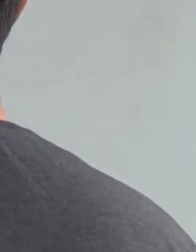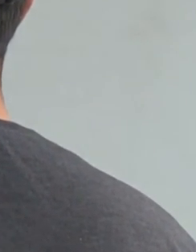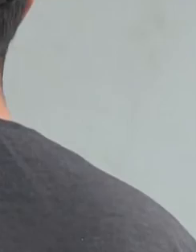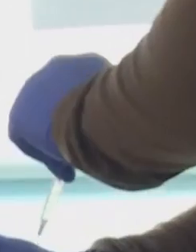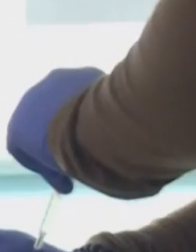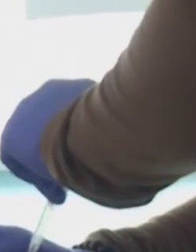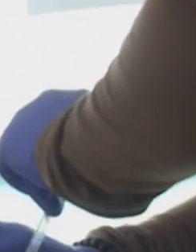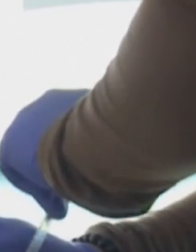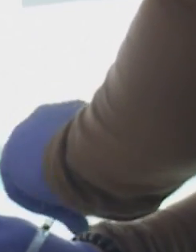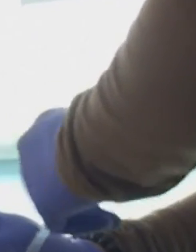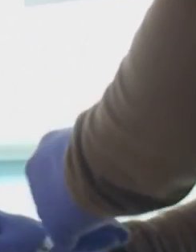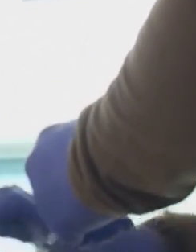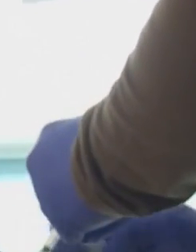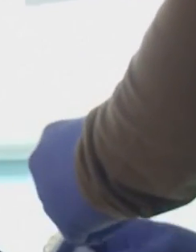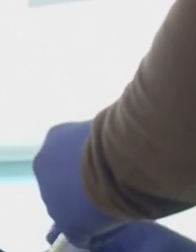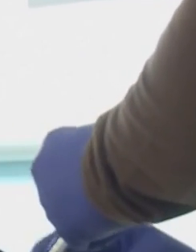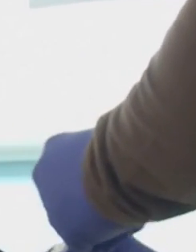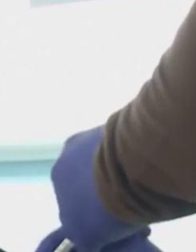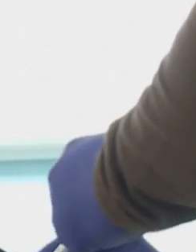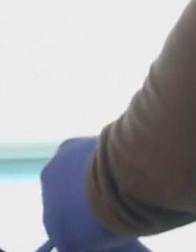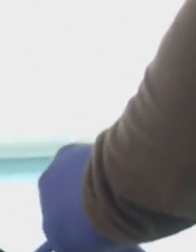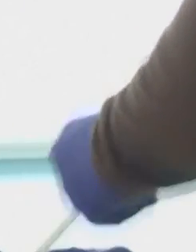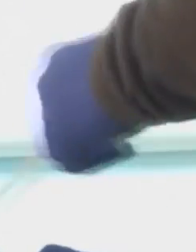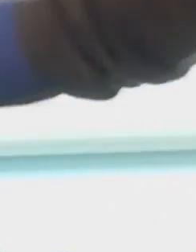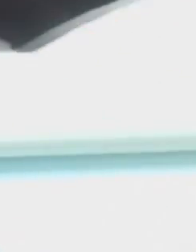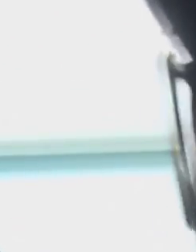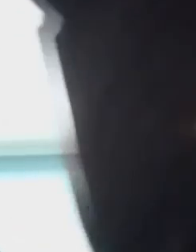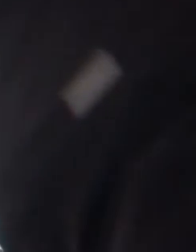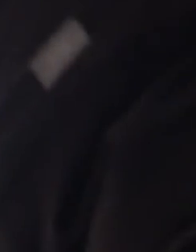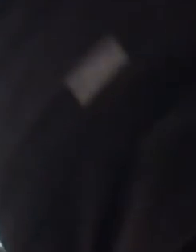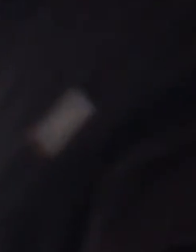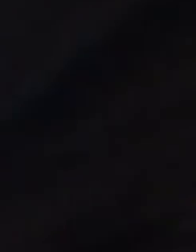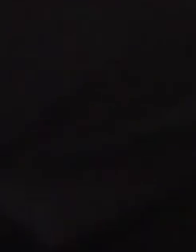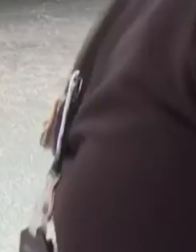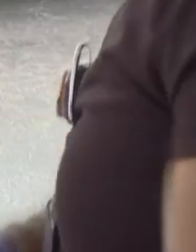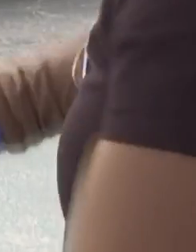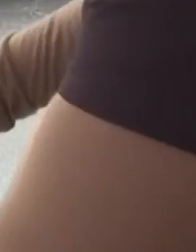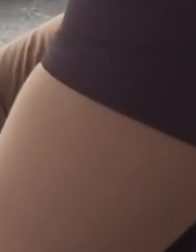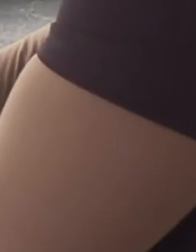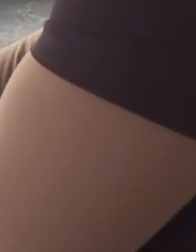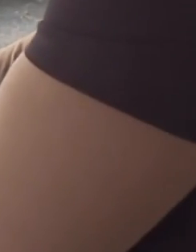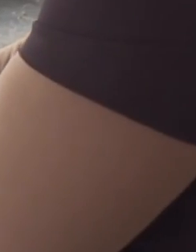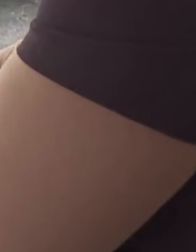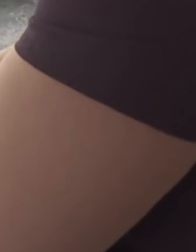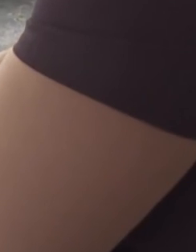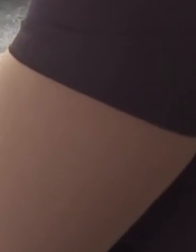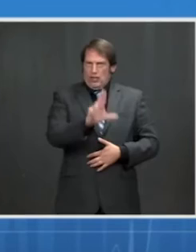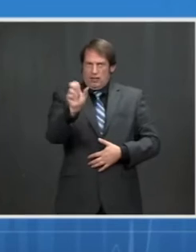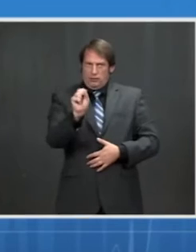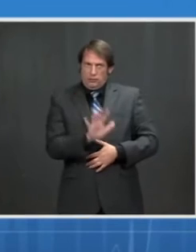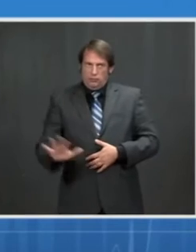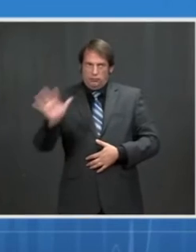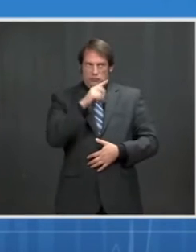trecho para alcanzar la inmunidad masiva en el país mientras se debe enfrentar también los efectos de las mutaciones de coronavirus